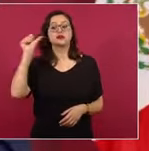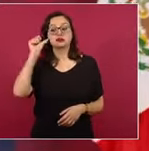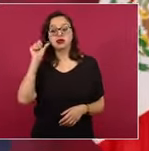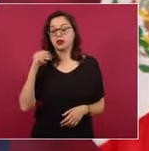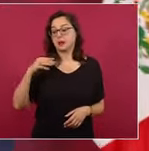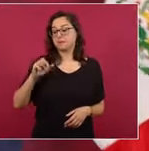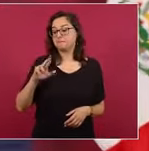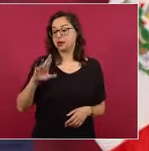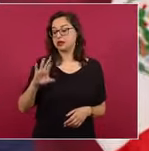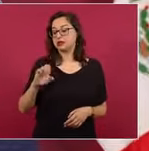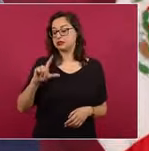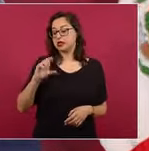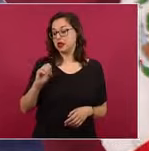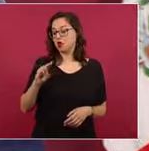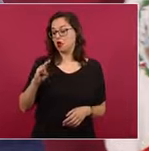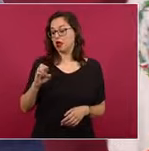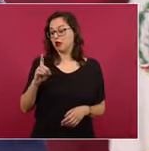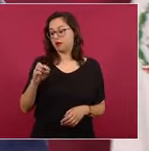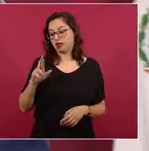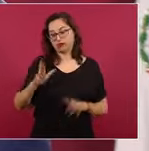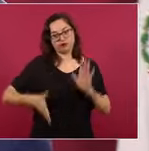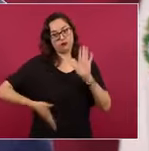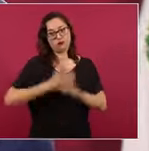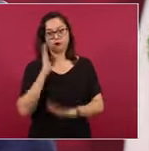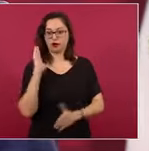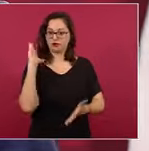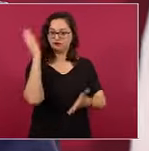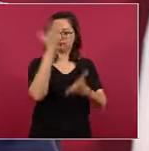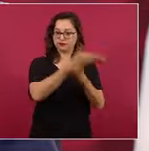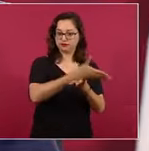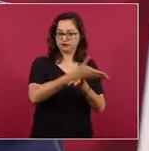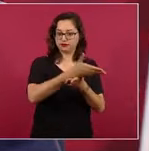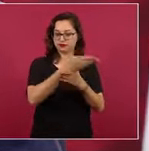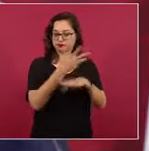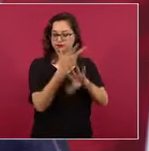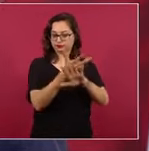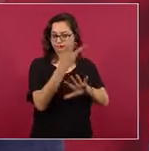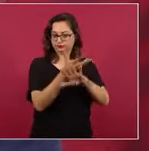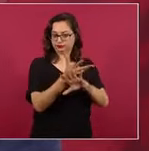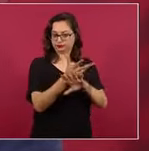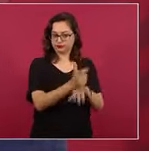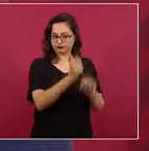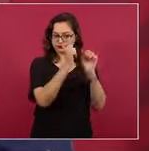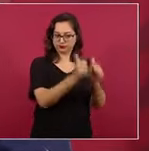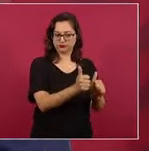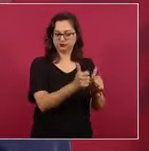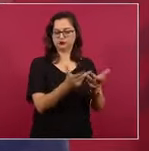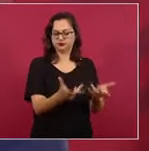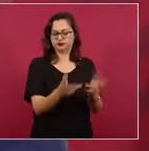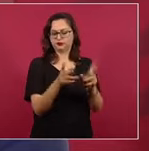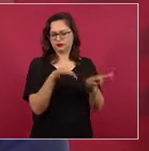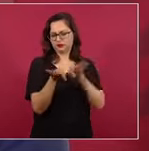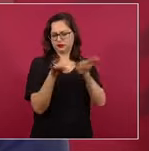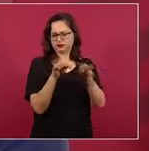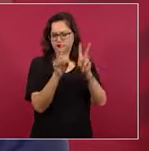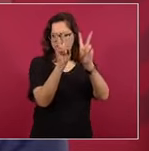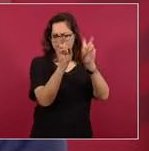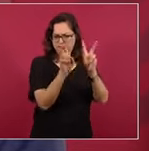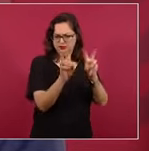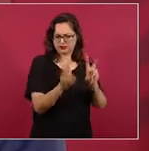y le encargué que además de los temas de la agenda bilateral